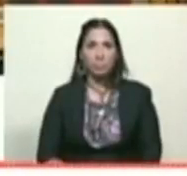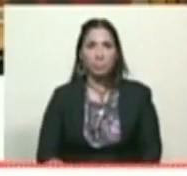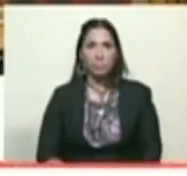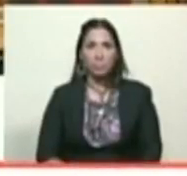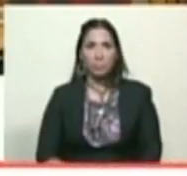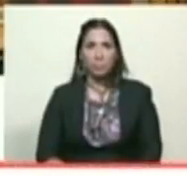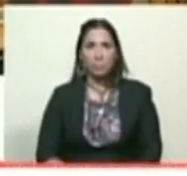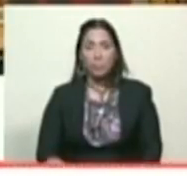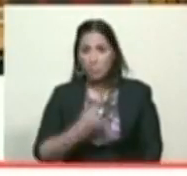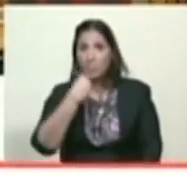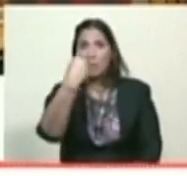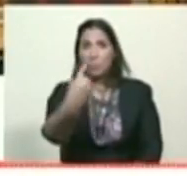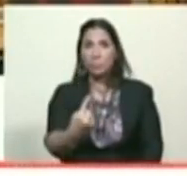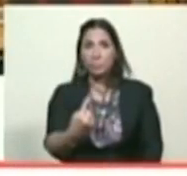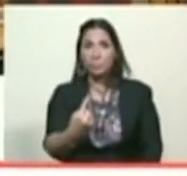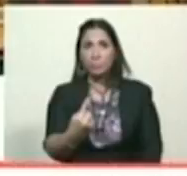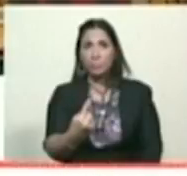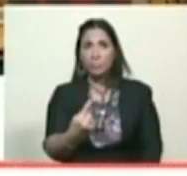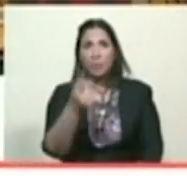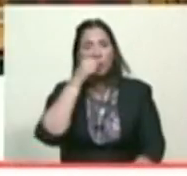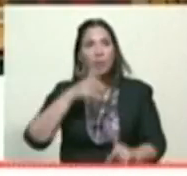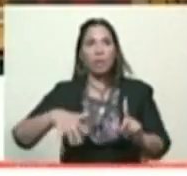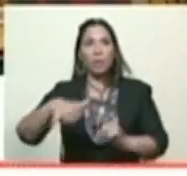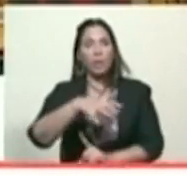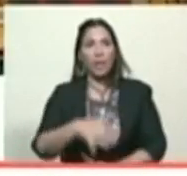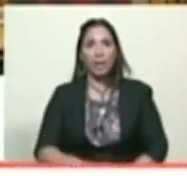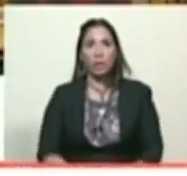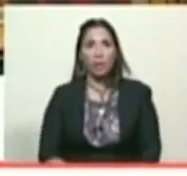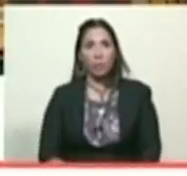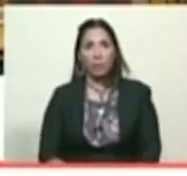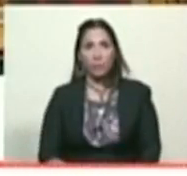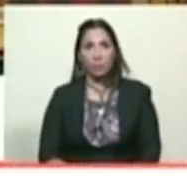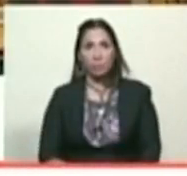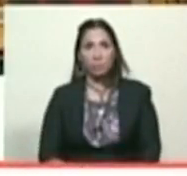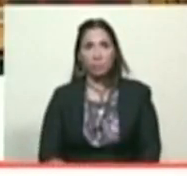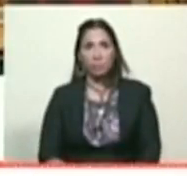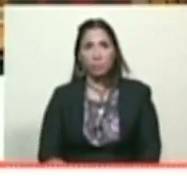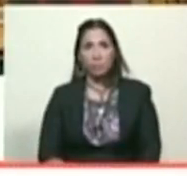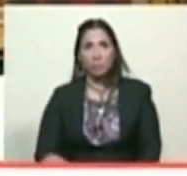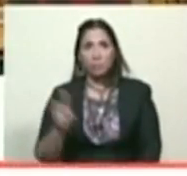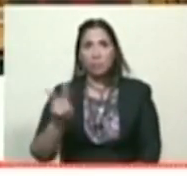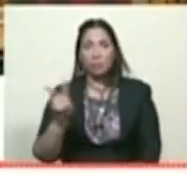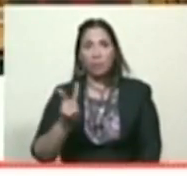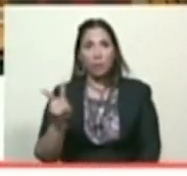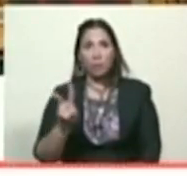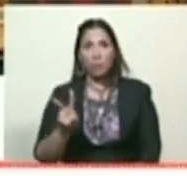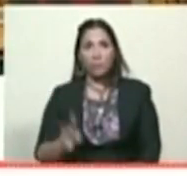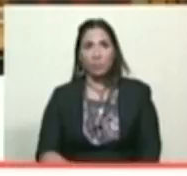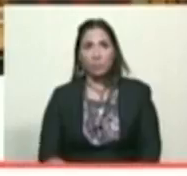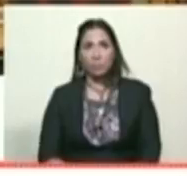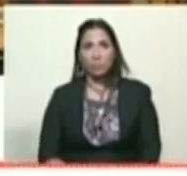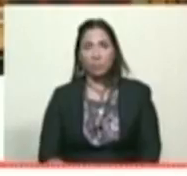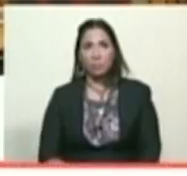Y les digo, el pueblo venezolano sabrá responder cualquier intentona,